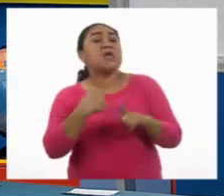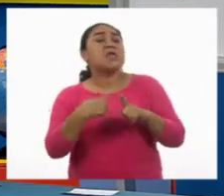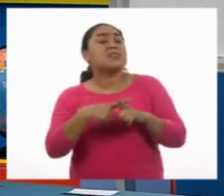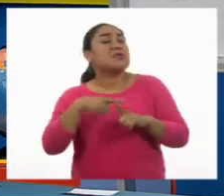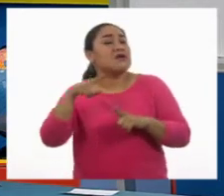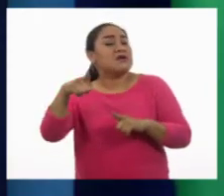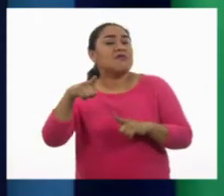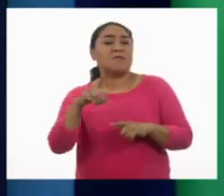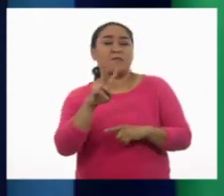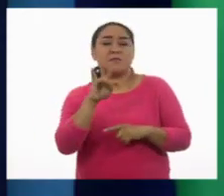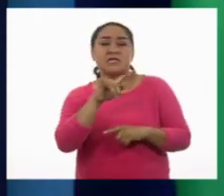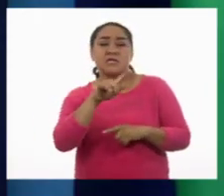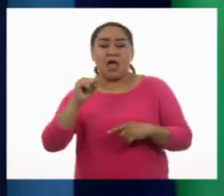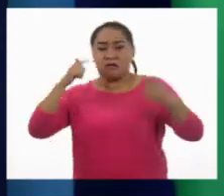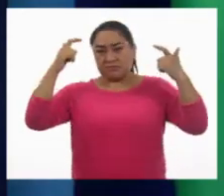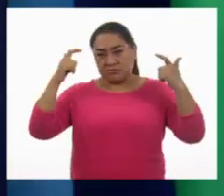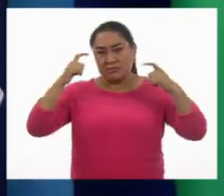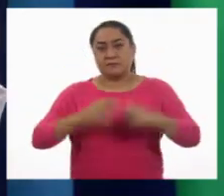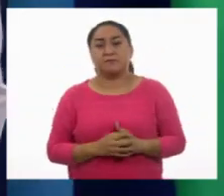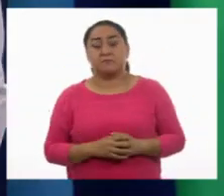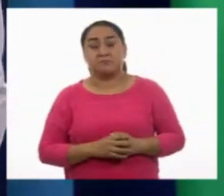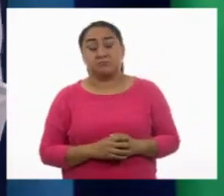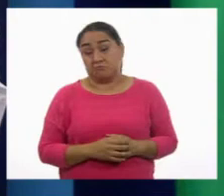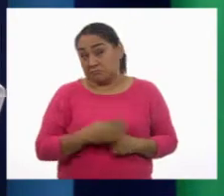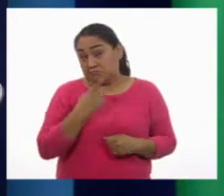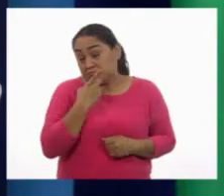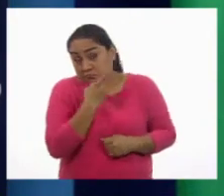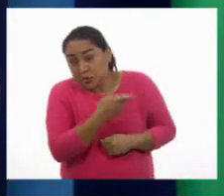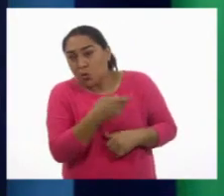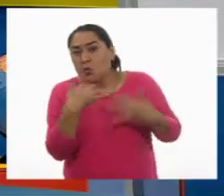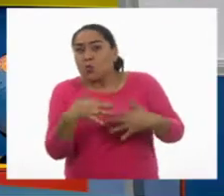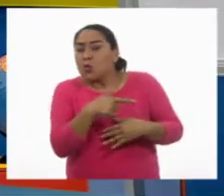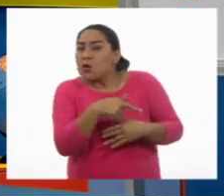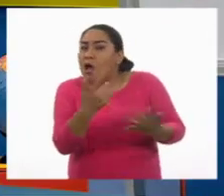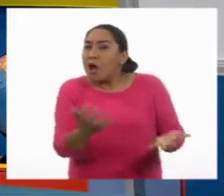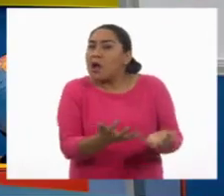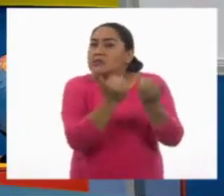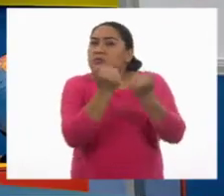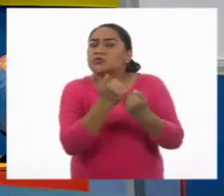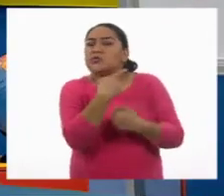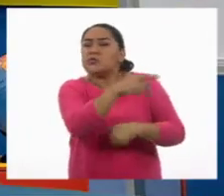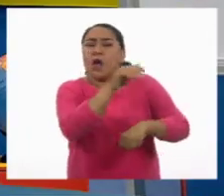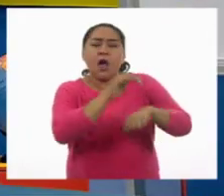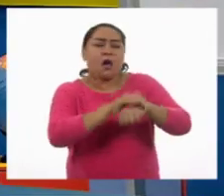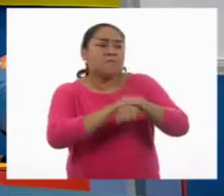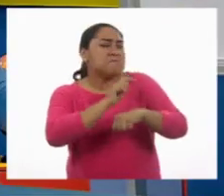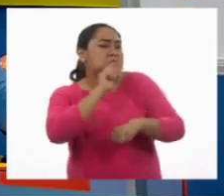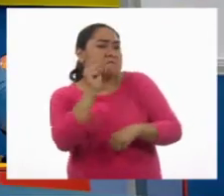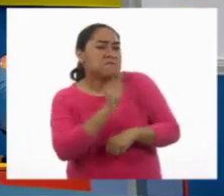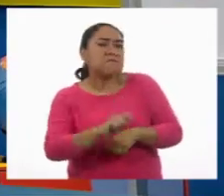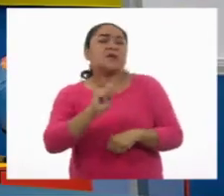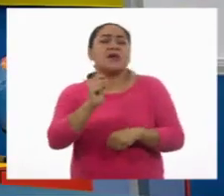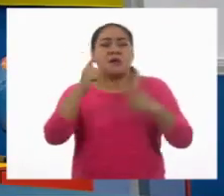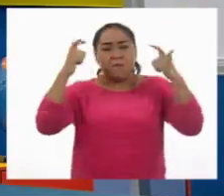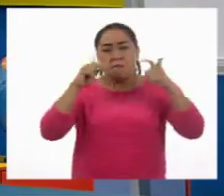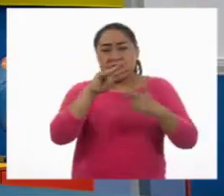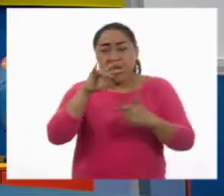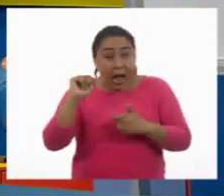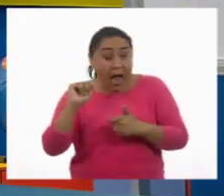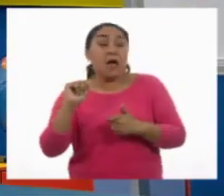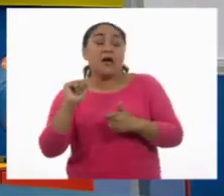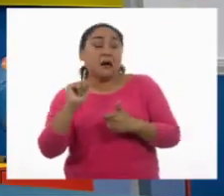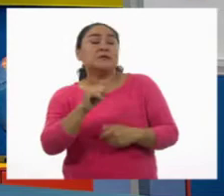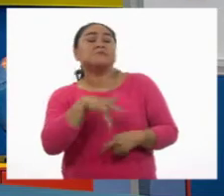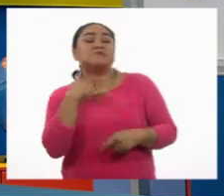ve? Dicen que le salvó la vida al mejor amigo de Francisco Villa y que en recompensa el general le regaló